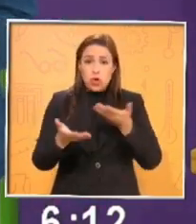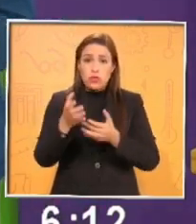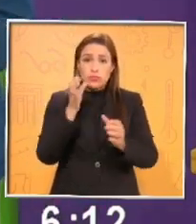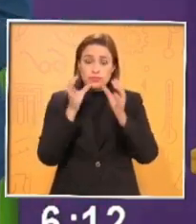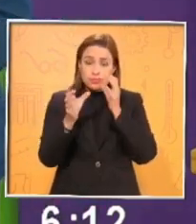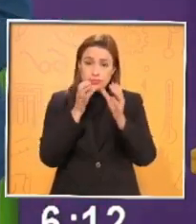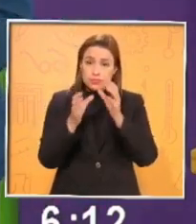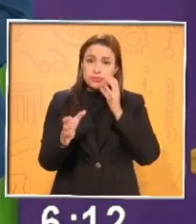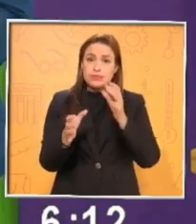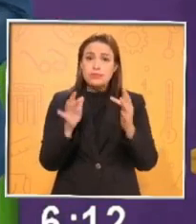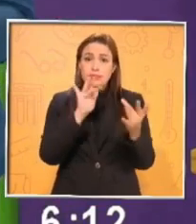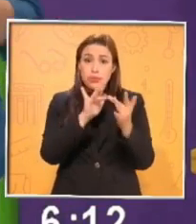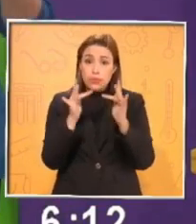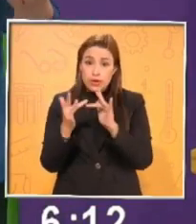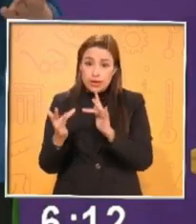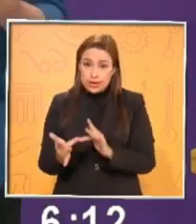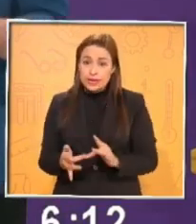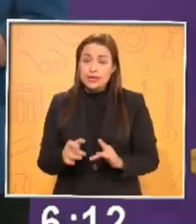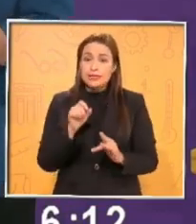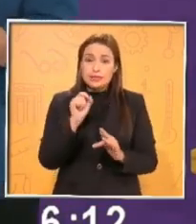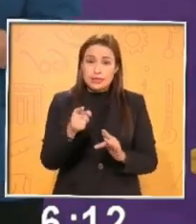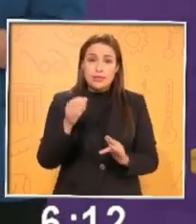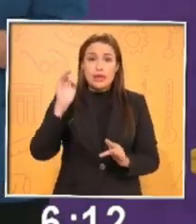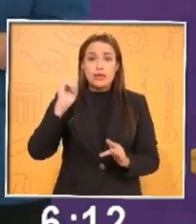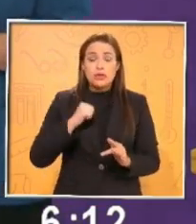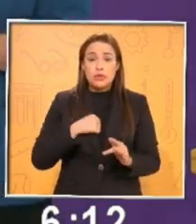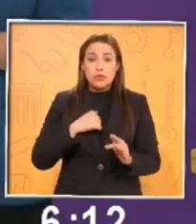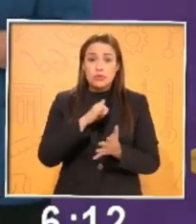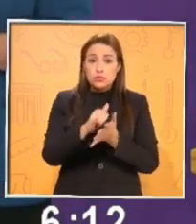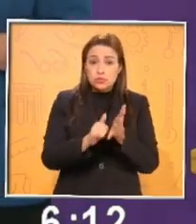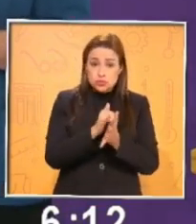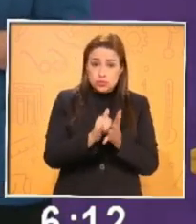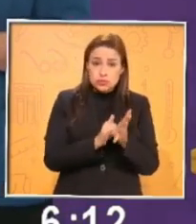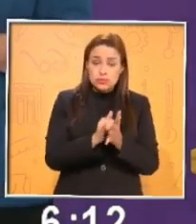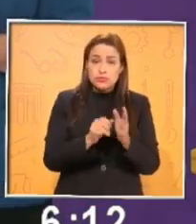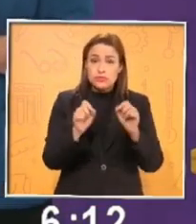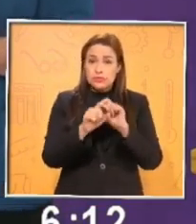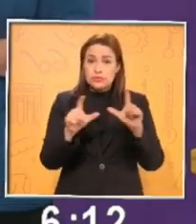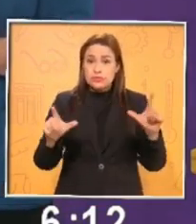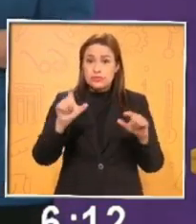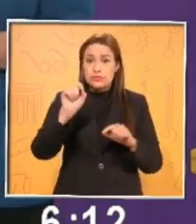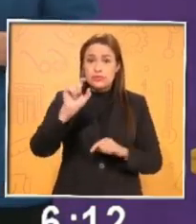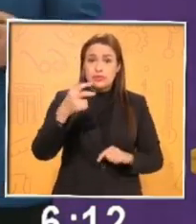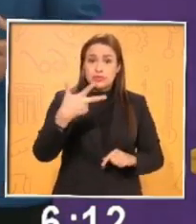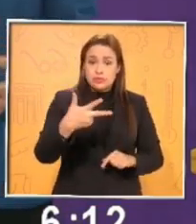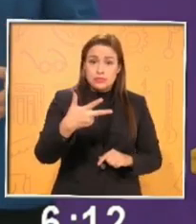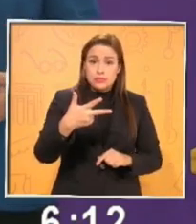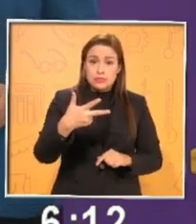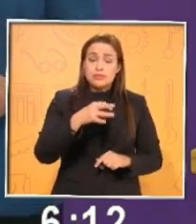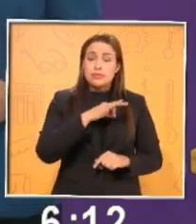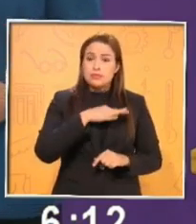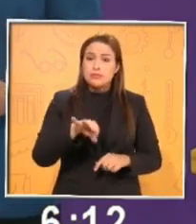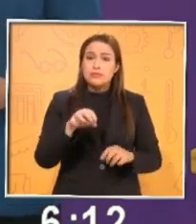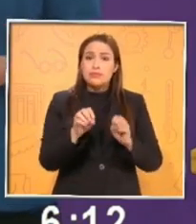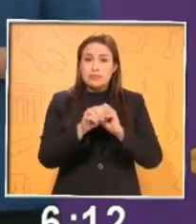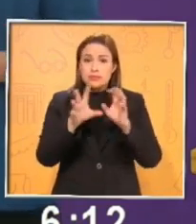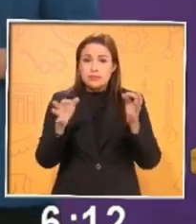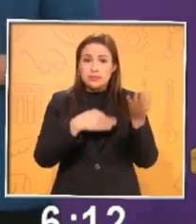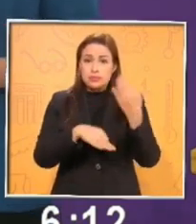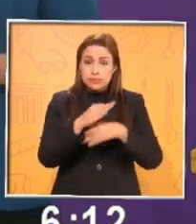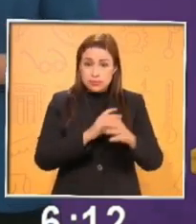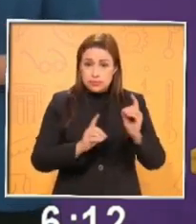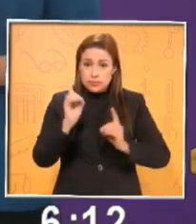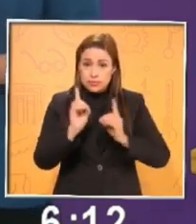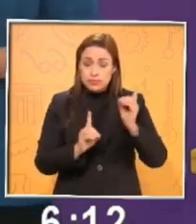redes sociales, a través de YouTube, con el Canal 28, con la ayuda del Canal 28, para poder aclarar todas sus dudas e